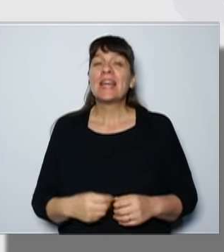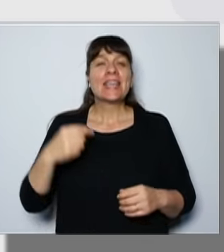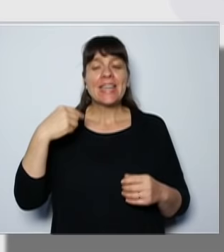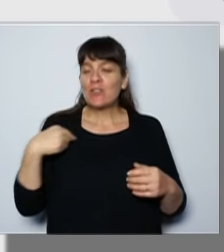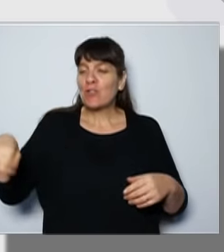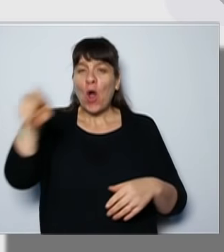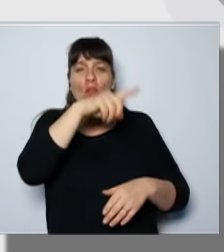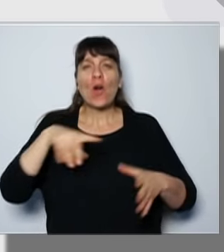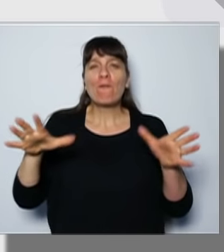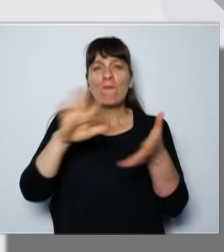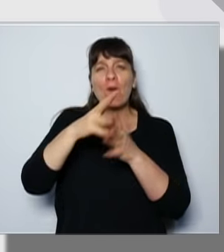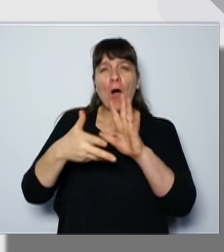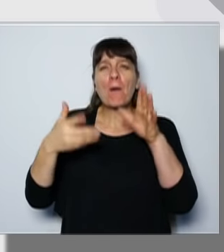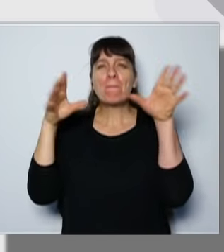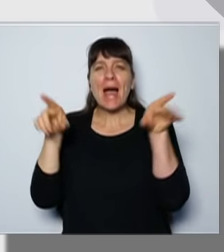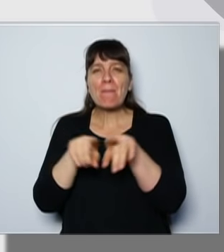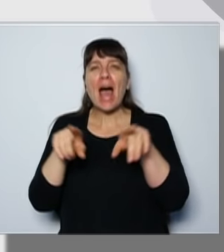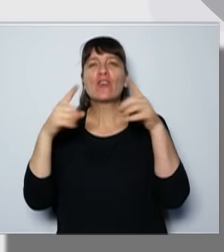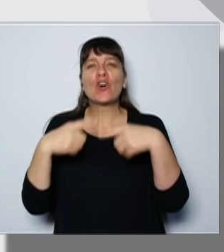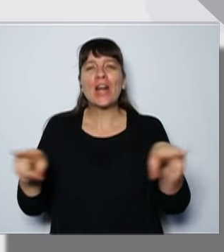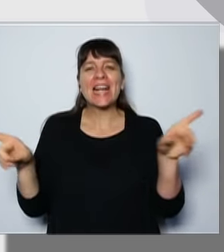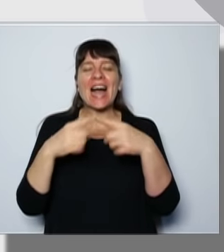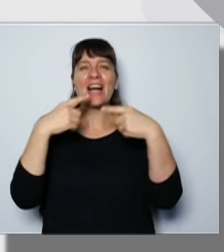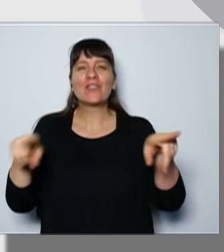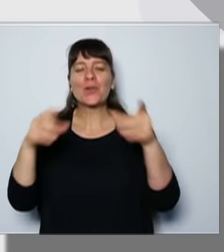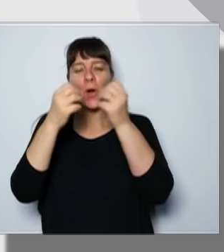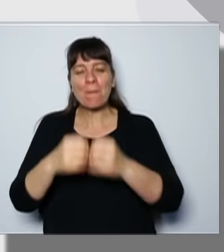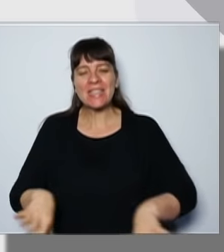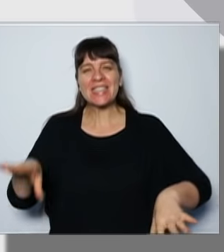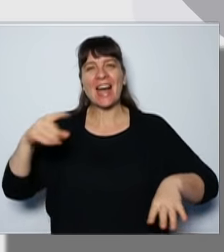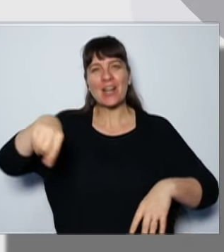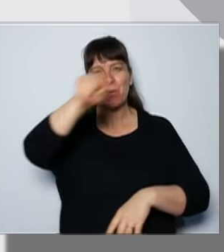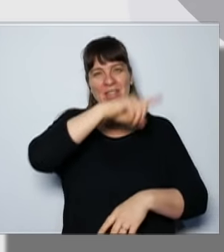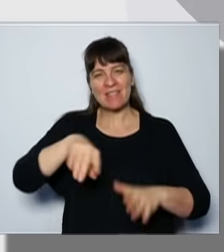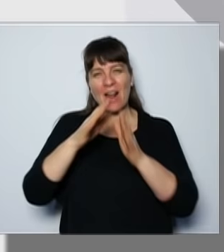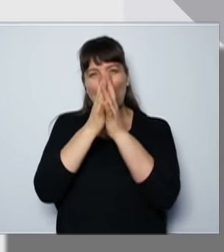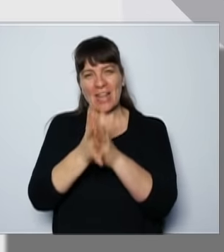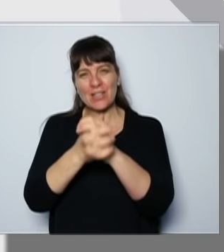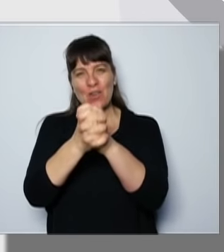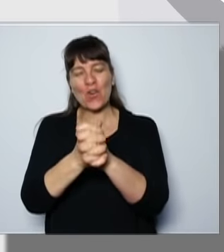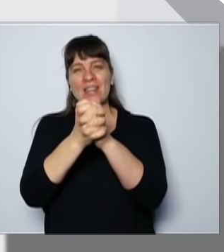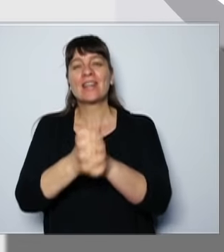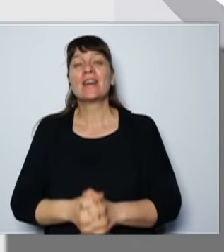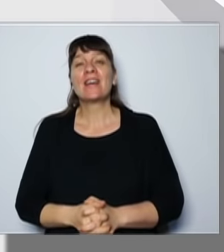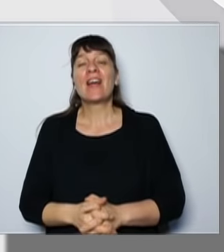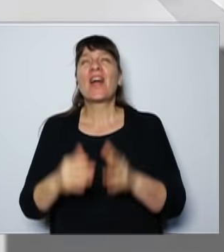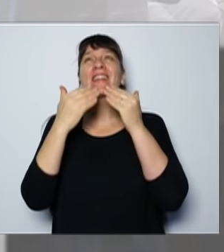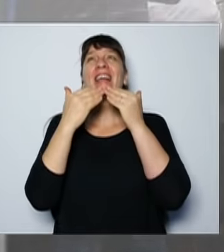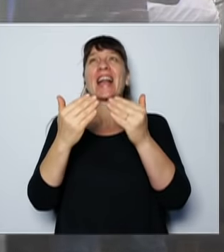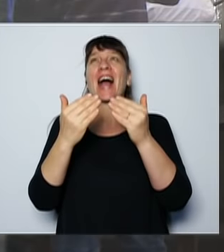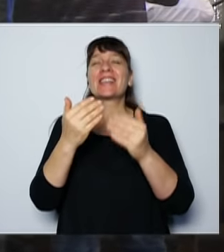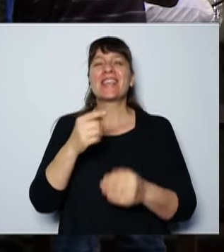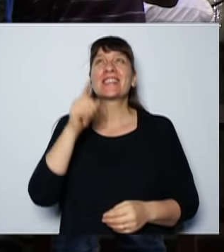y hermanados en el canto, comenzar nuestra oración,